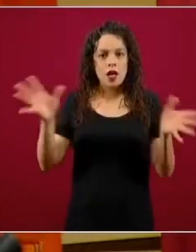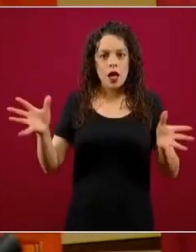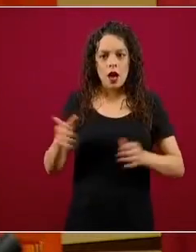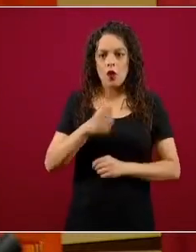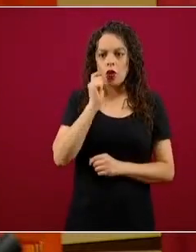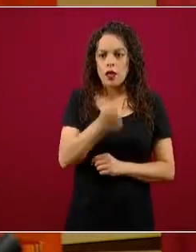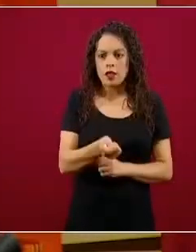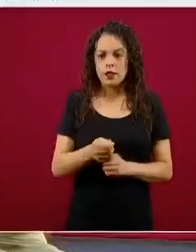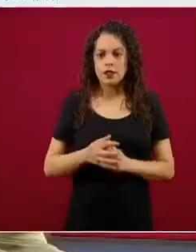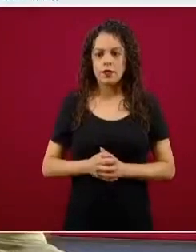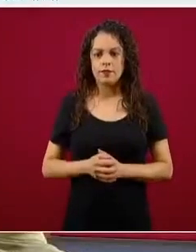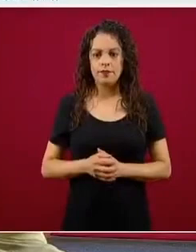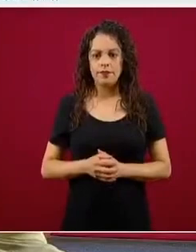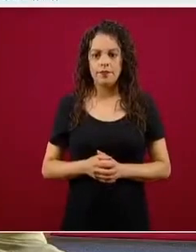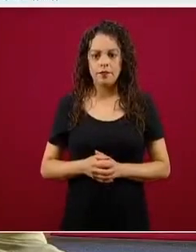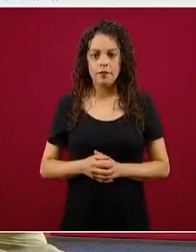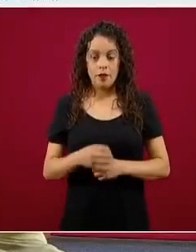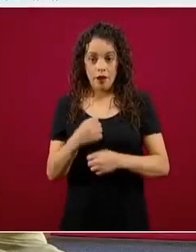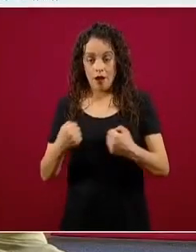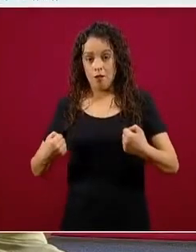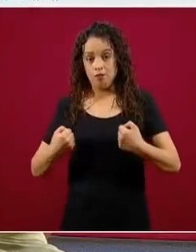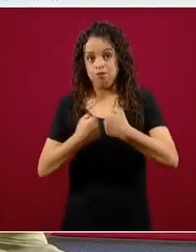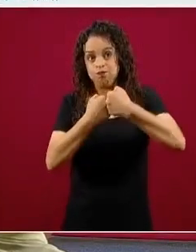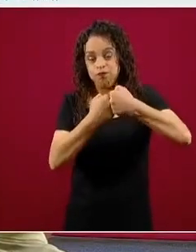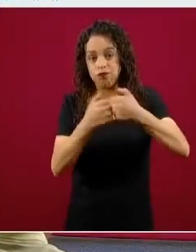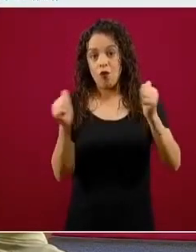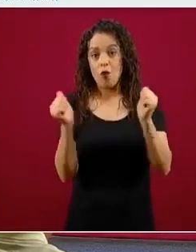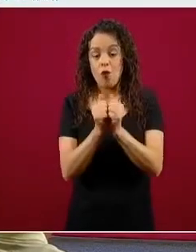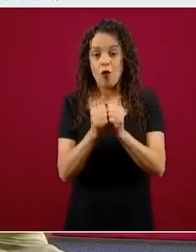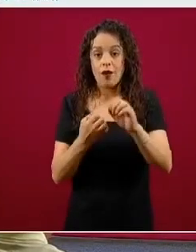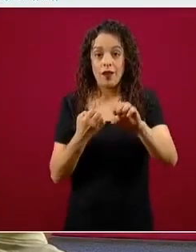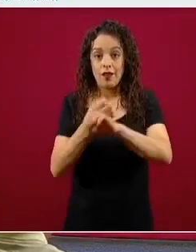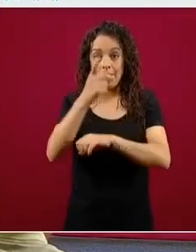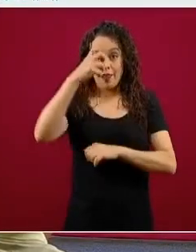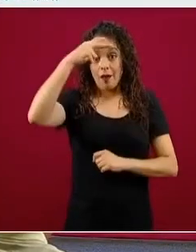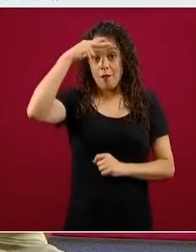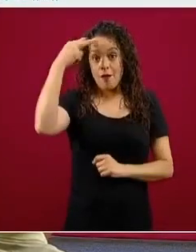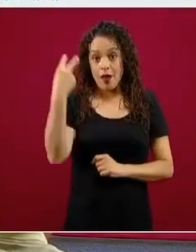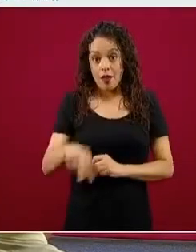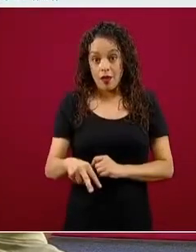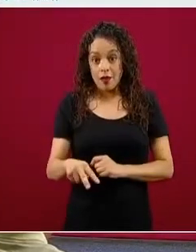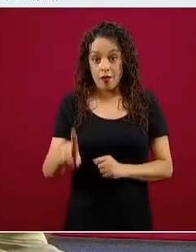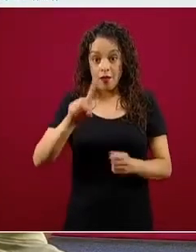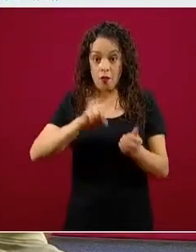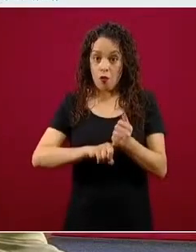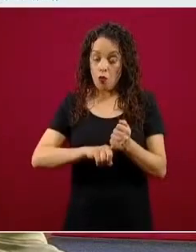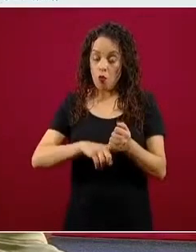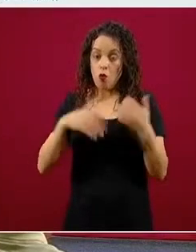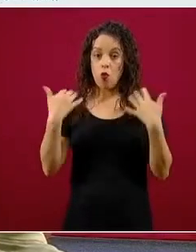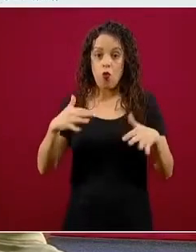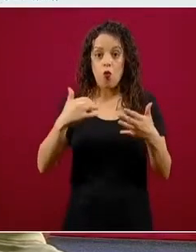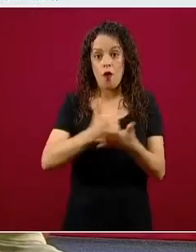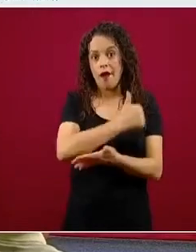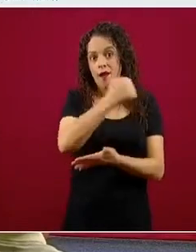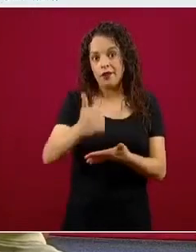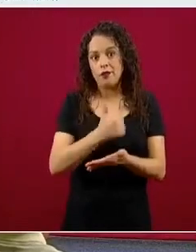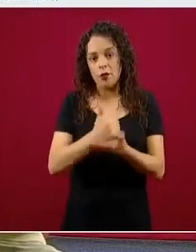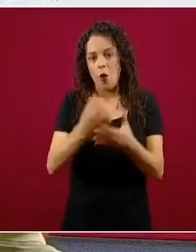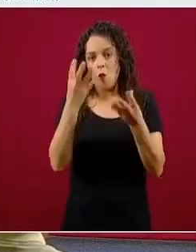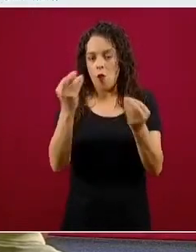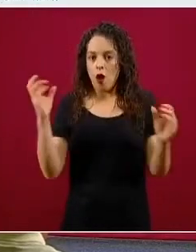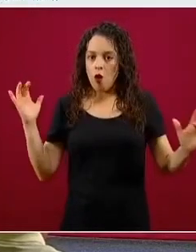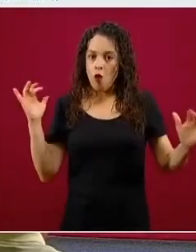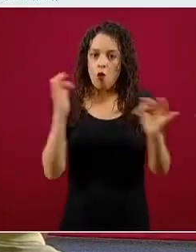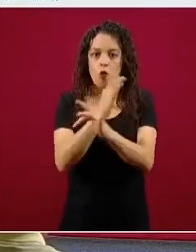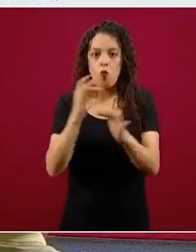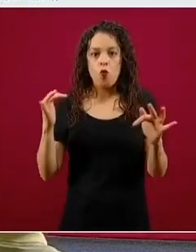vecindad que comparte con el Estado de México en una zona metropolitana muy compleja en la que confluyen personas que